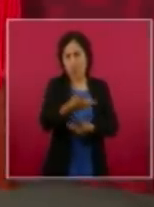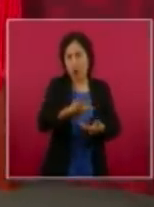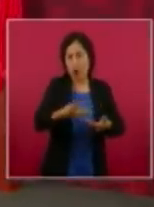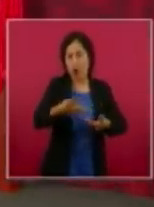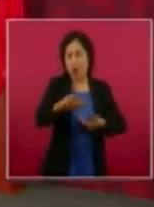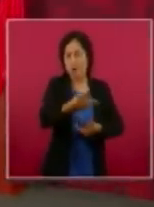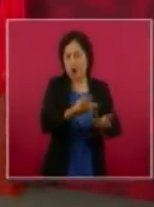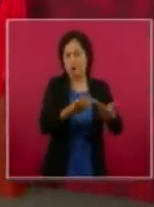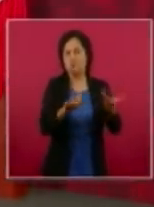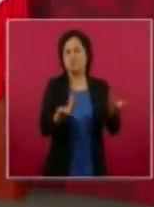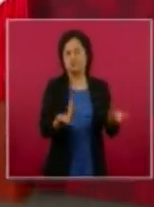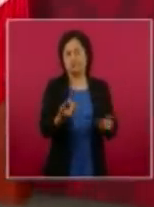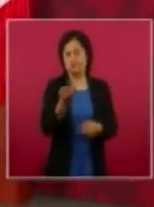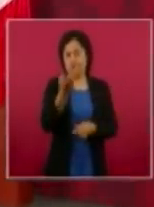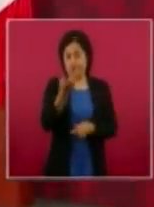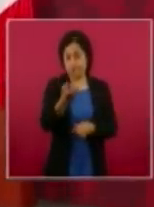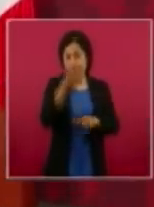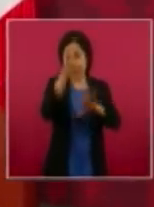bastante